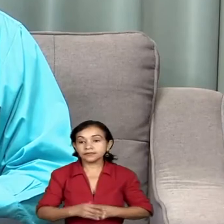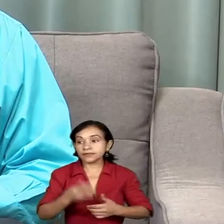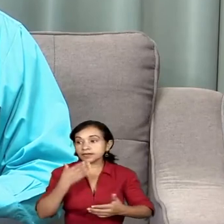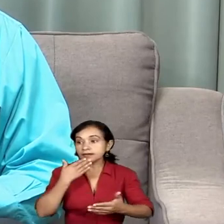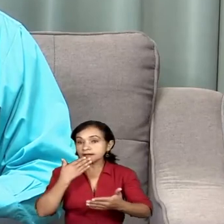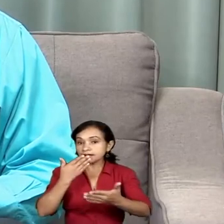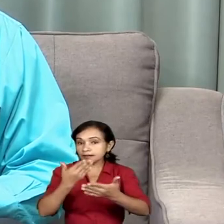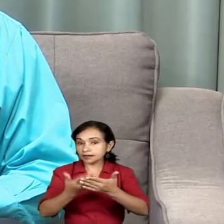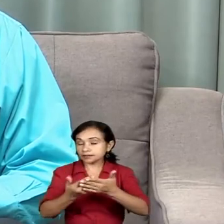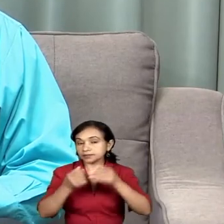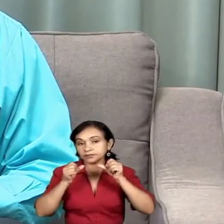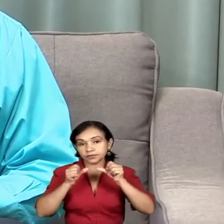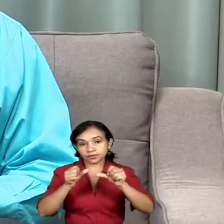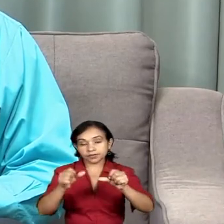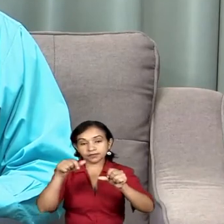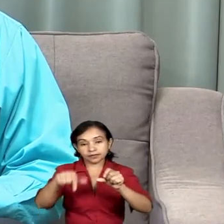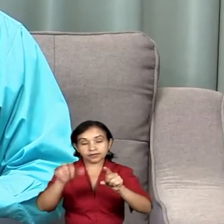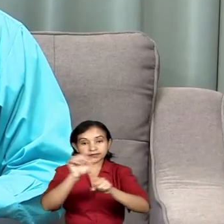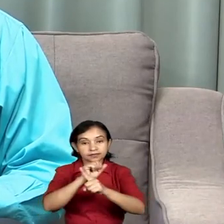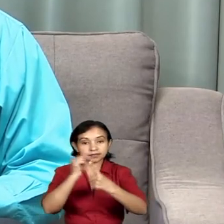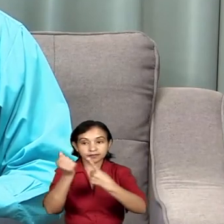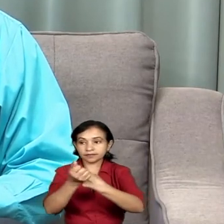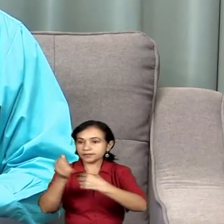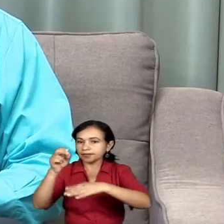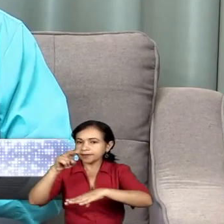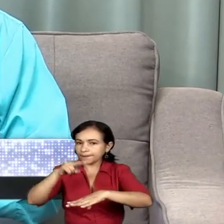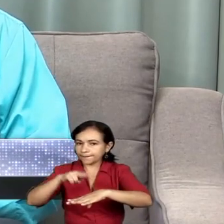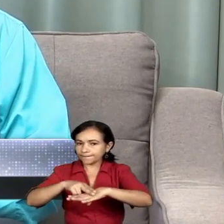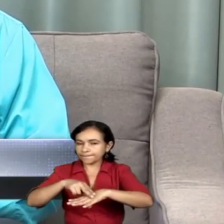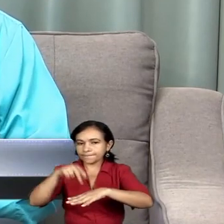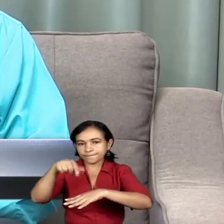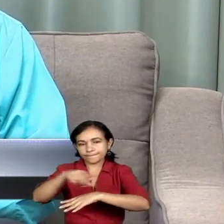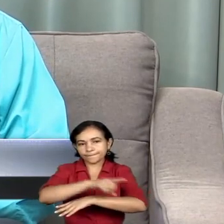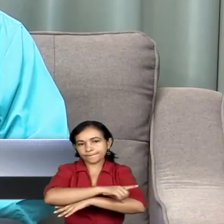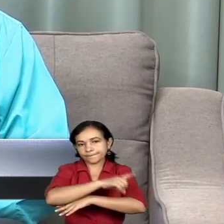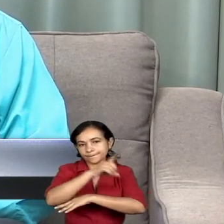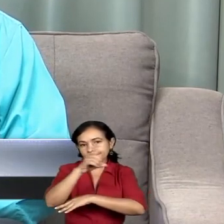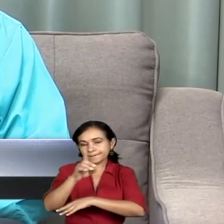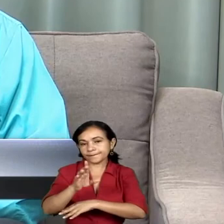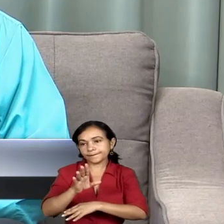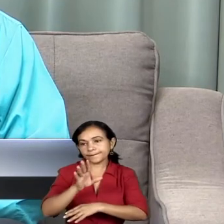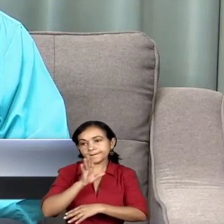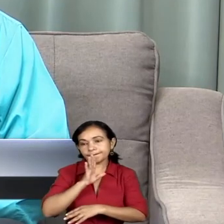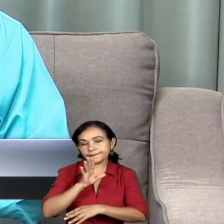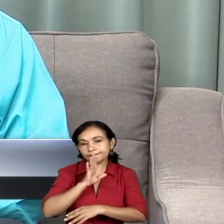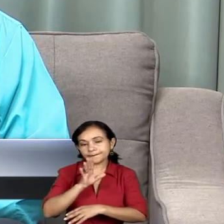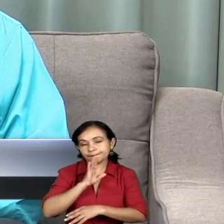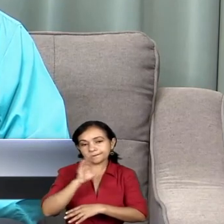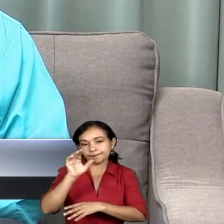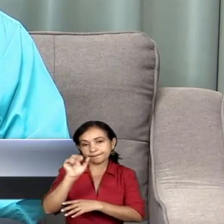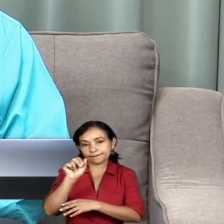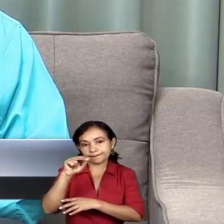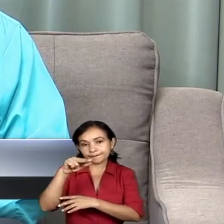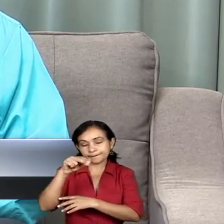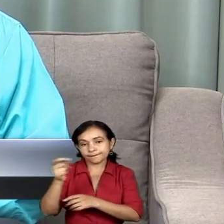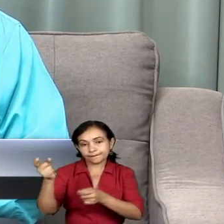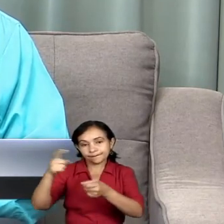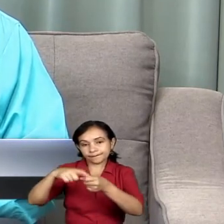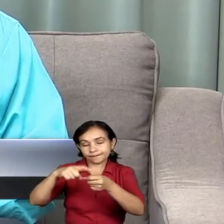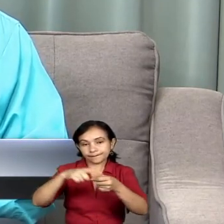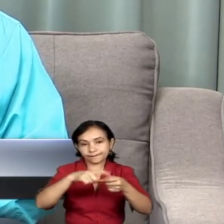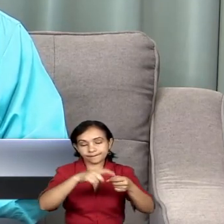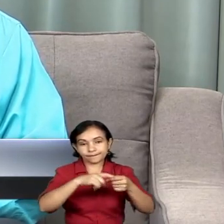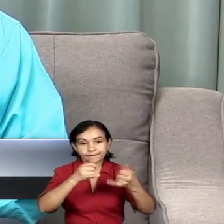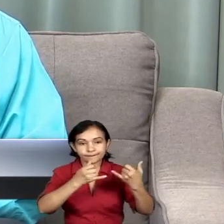Gracias por continuar en su programa desde el Parlamento. En este momento, pues nos encontramos con Ana Carolina García, quien es la directora de promoción y mercadeo del